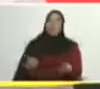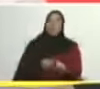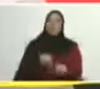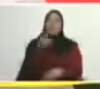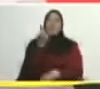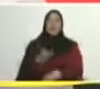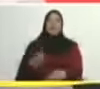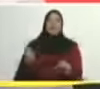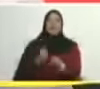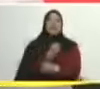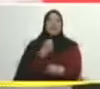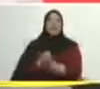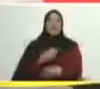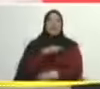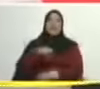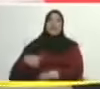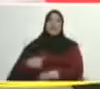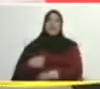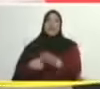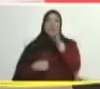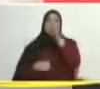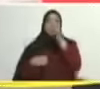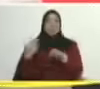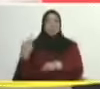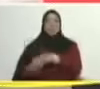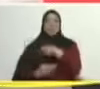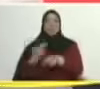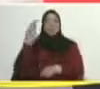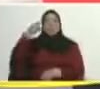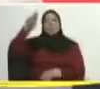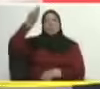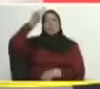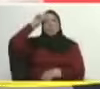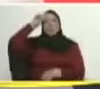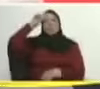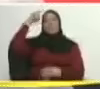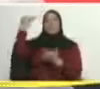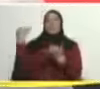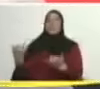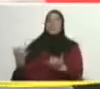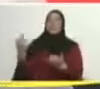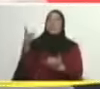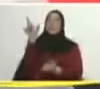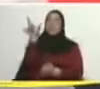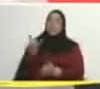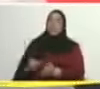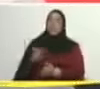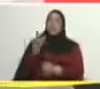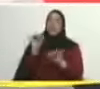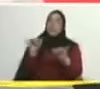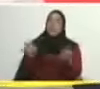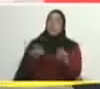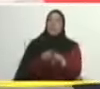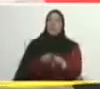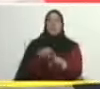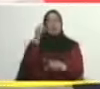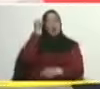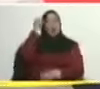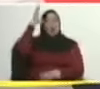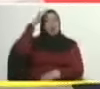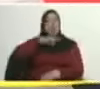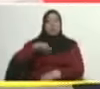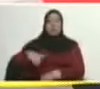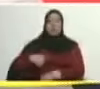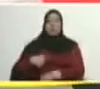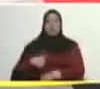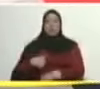hoy, el comandante en jefe de la Revolución Cubana, Fidel Castro Ruz, dejó escrito lo siguiente, y cito: